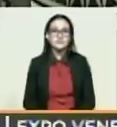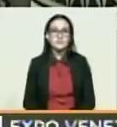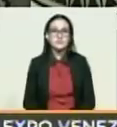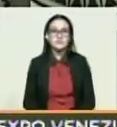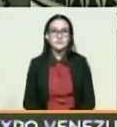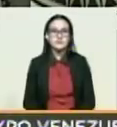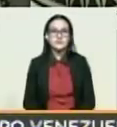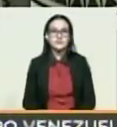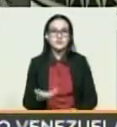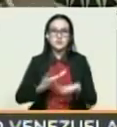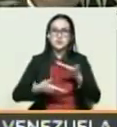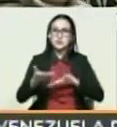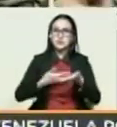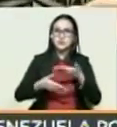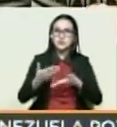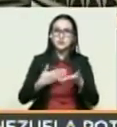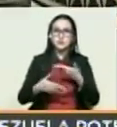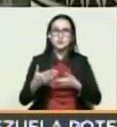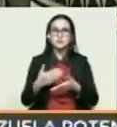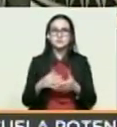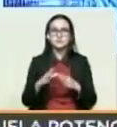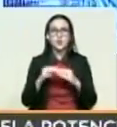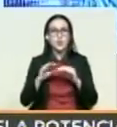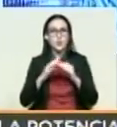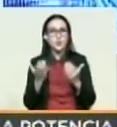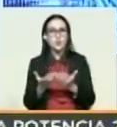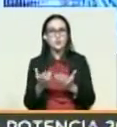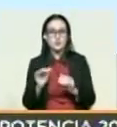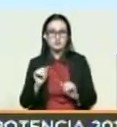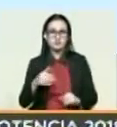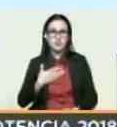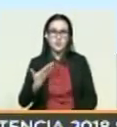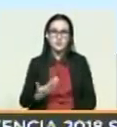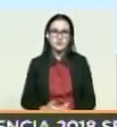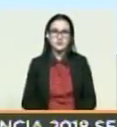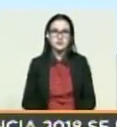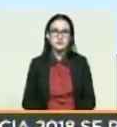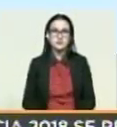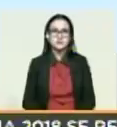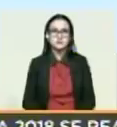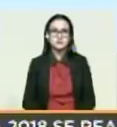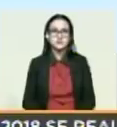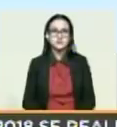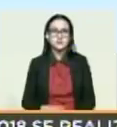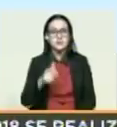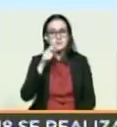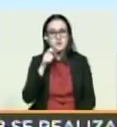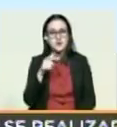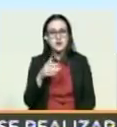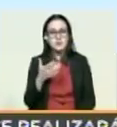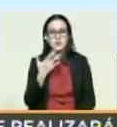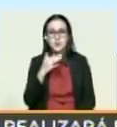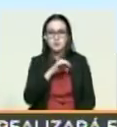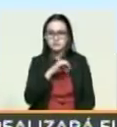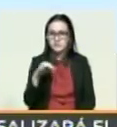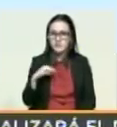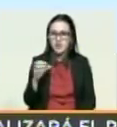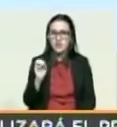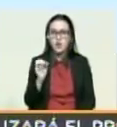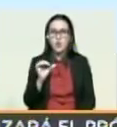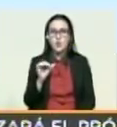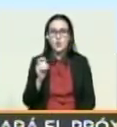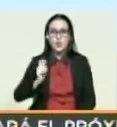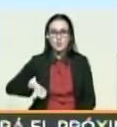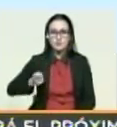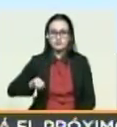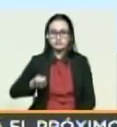casas de cambios remesadoras que existen en todo el mundo tenemos las personas jurídicas privadas que pueden ser exportadores o no los